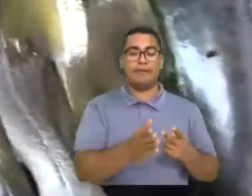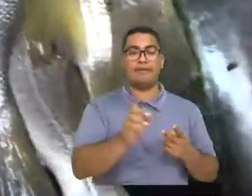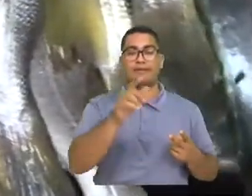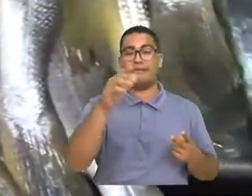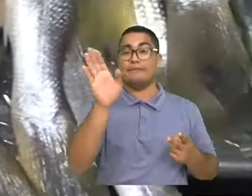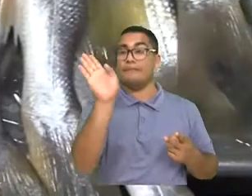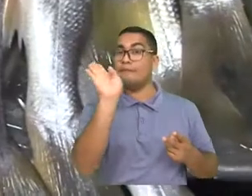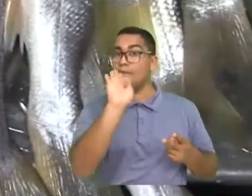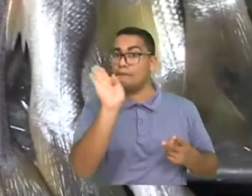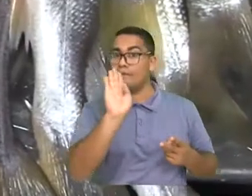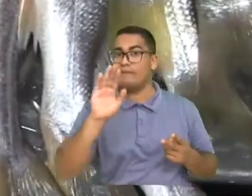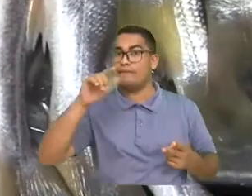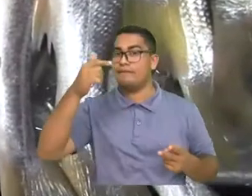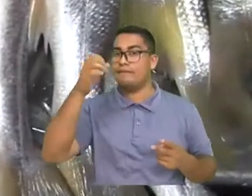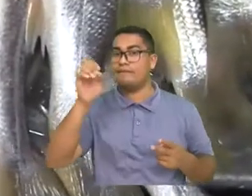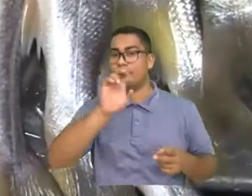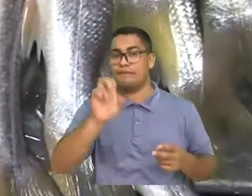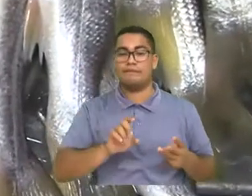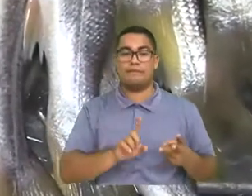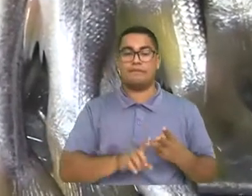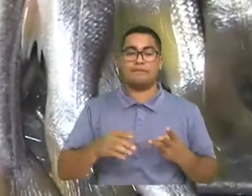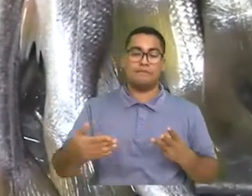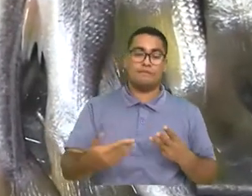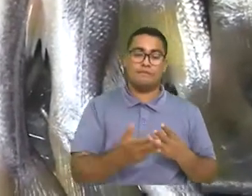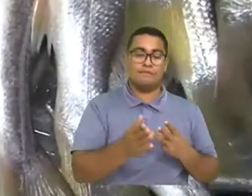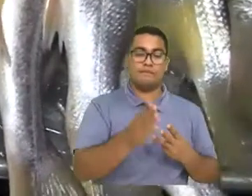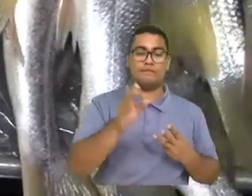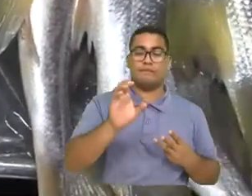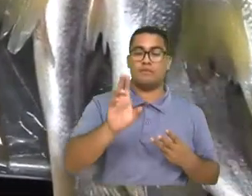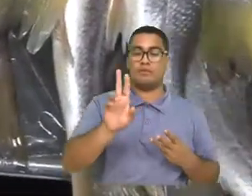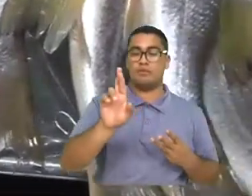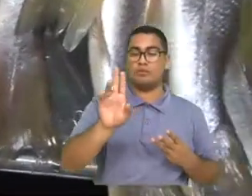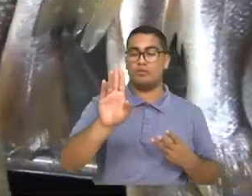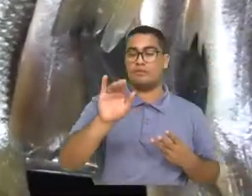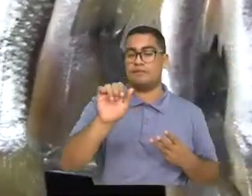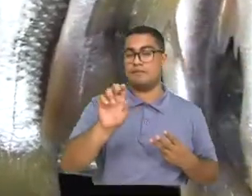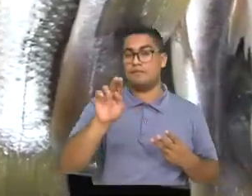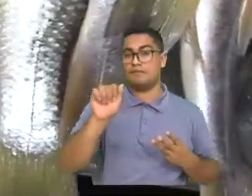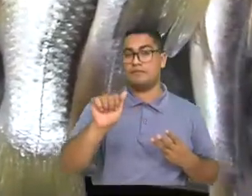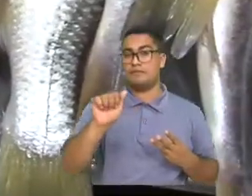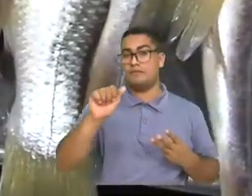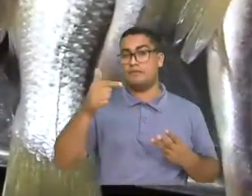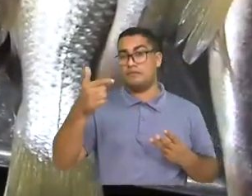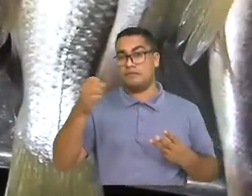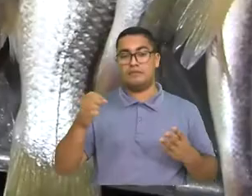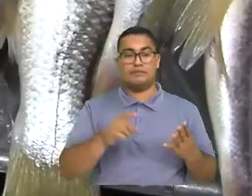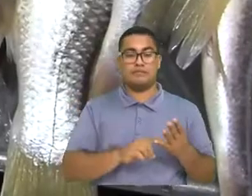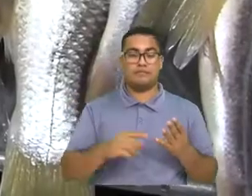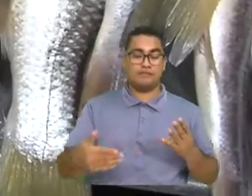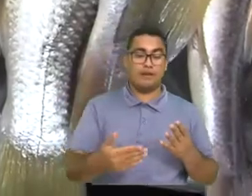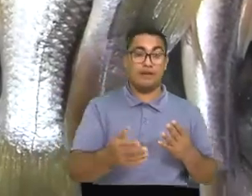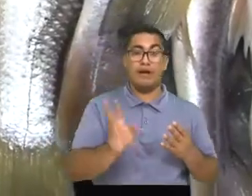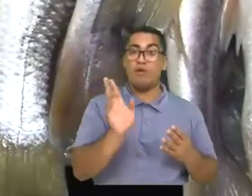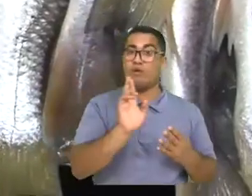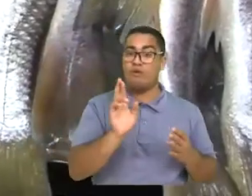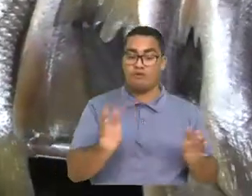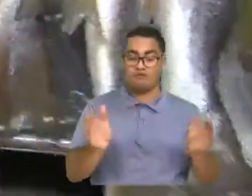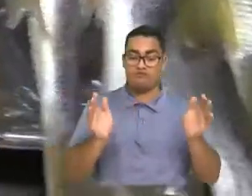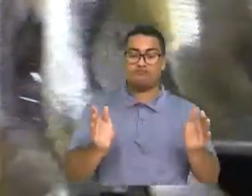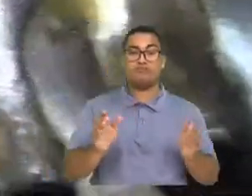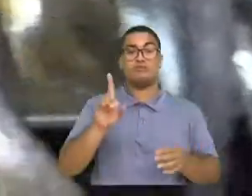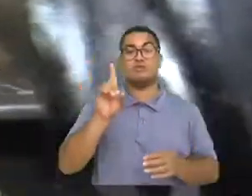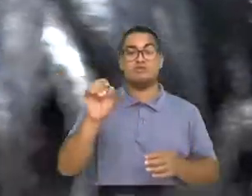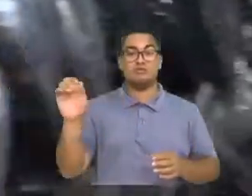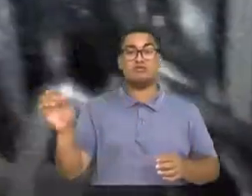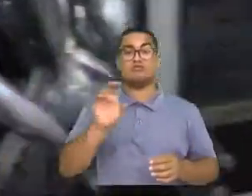córdoba, la curvina 70 y el pargo a 100. ¿Esto de dónde los traen? De Casares.